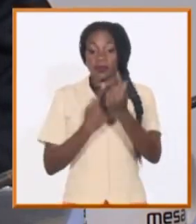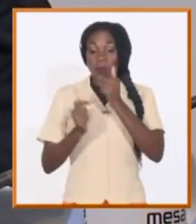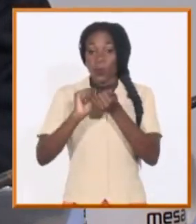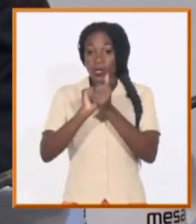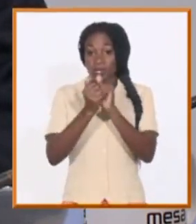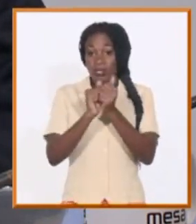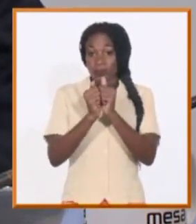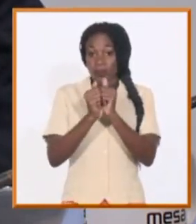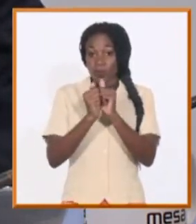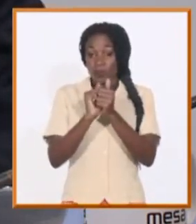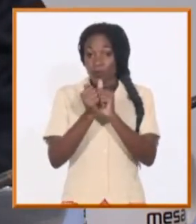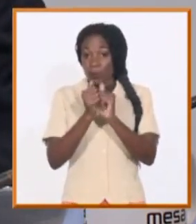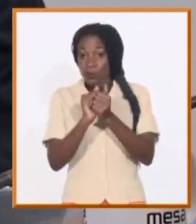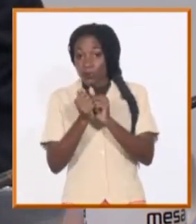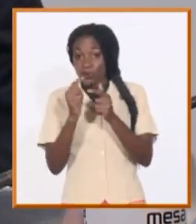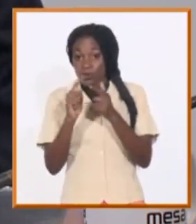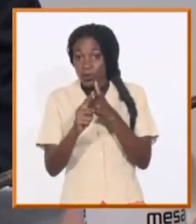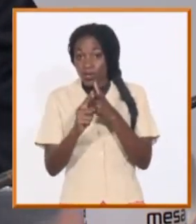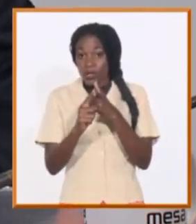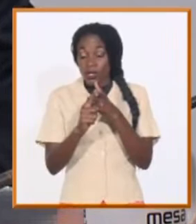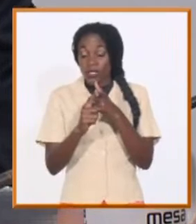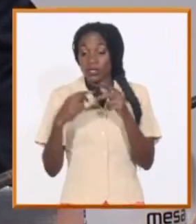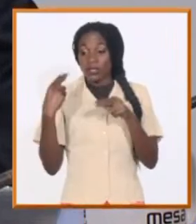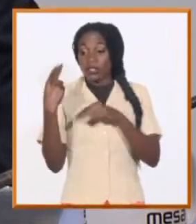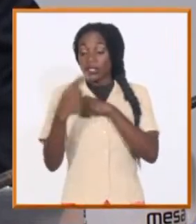deportistas que doblaron, obtuvieron más.